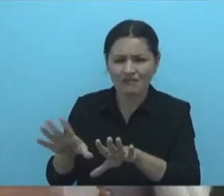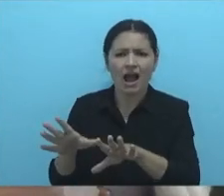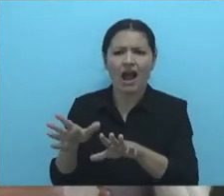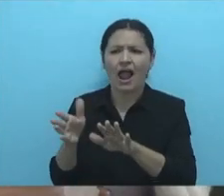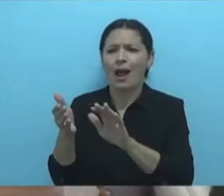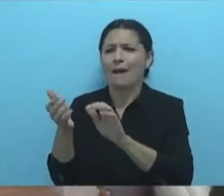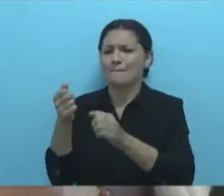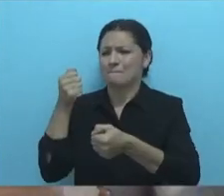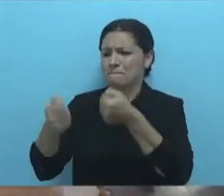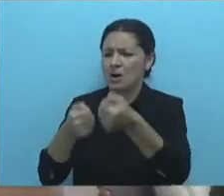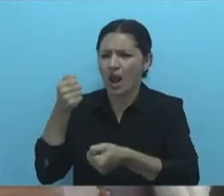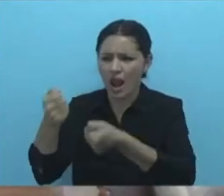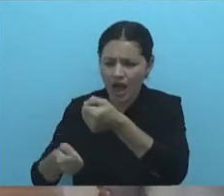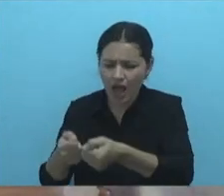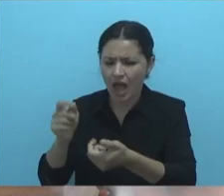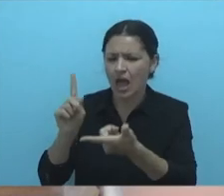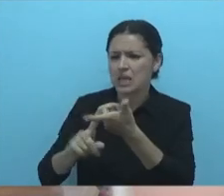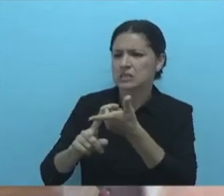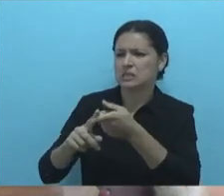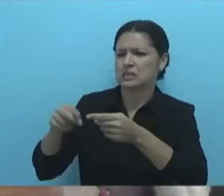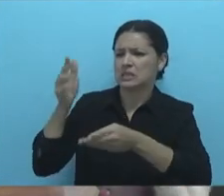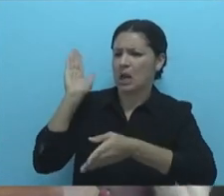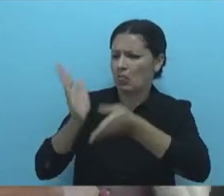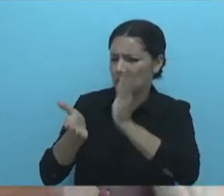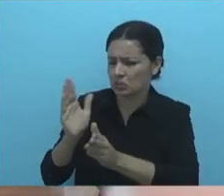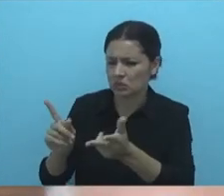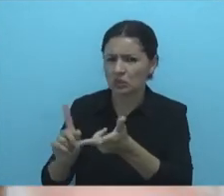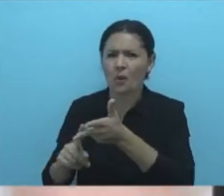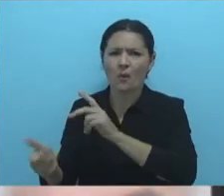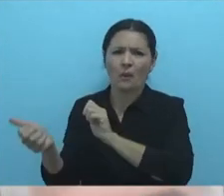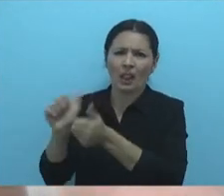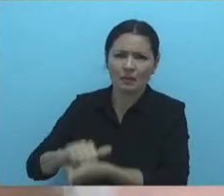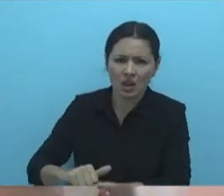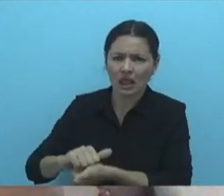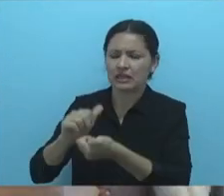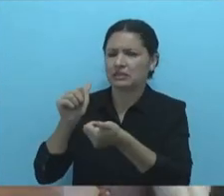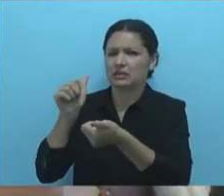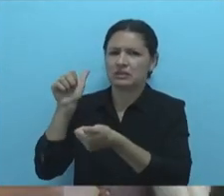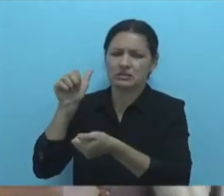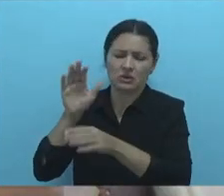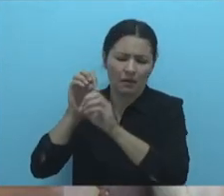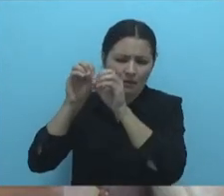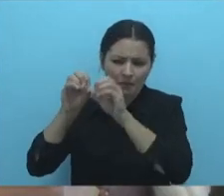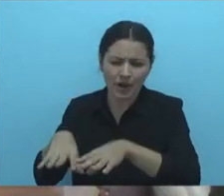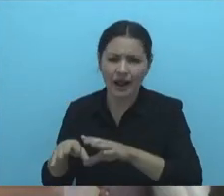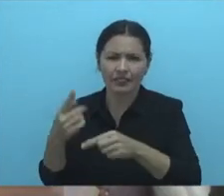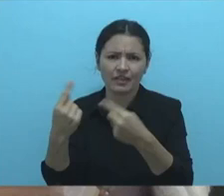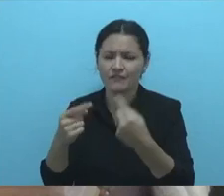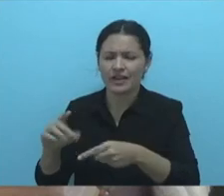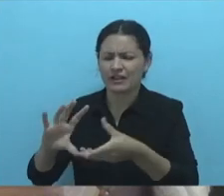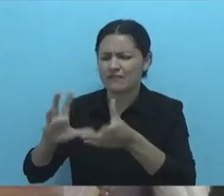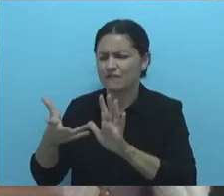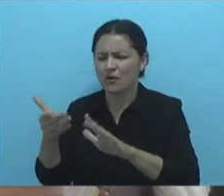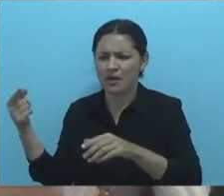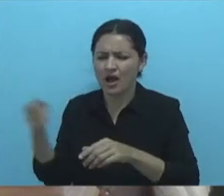violencia a golpes a torturas a violaciones sistemáticas y a todo tipo de destrucción